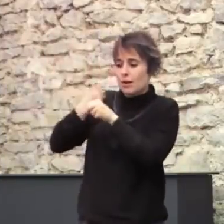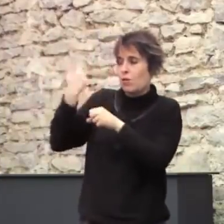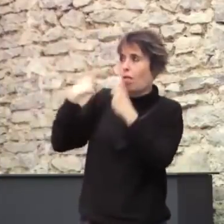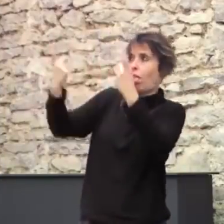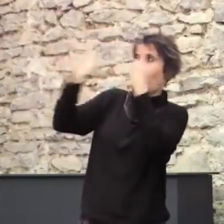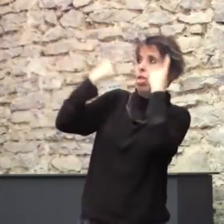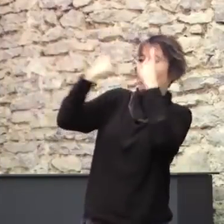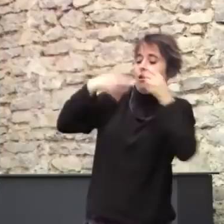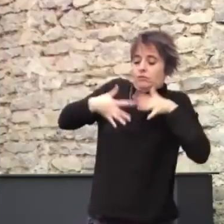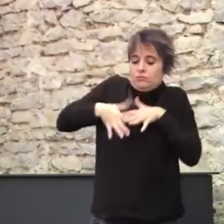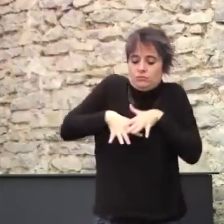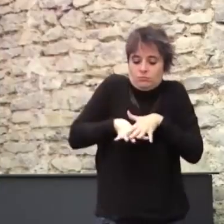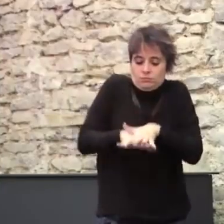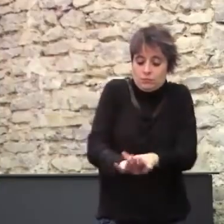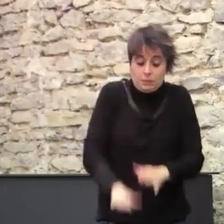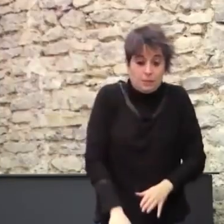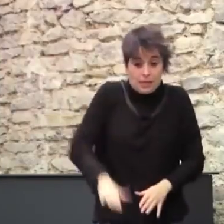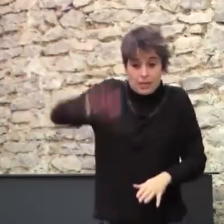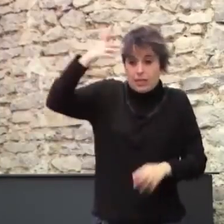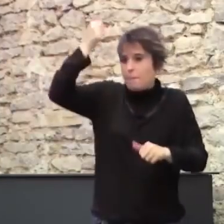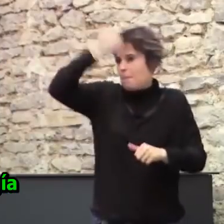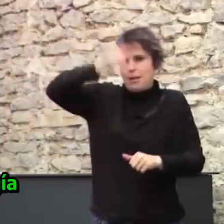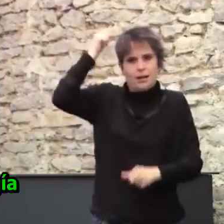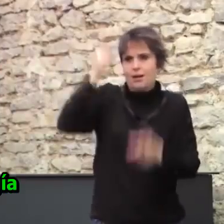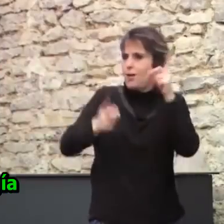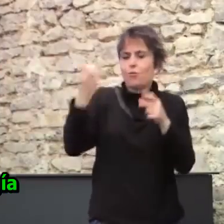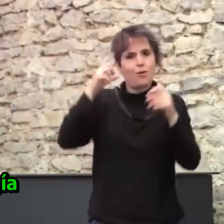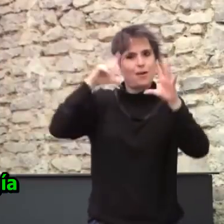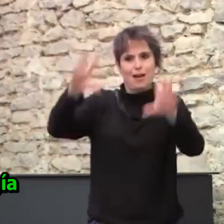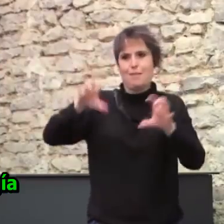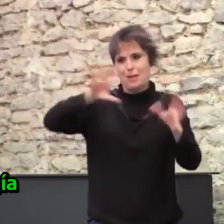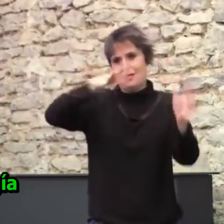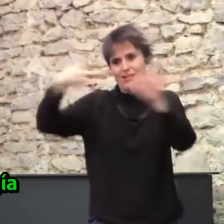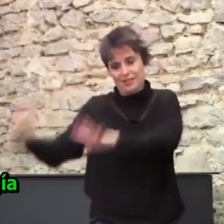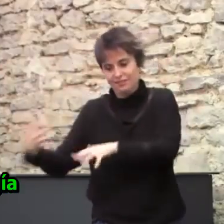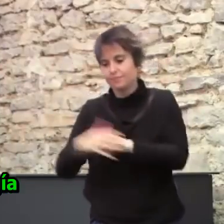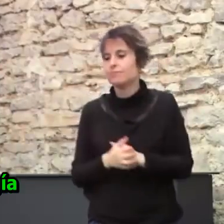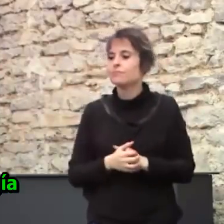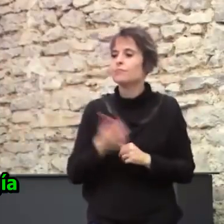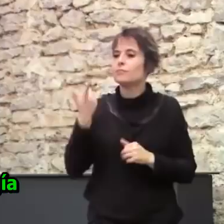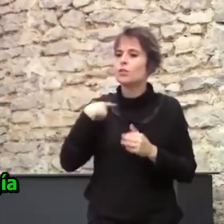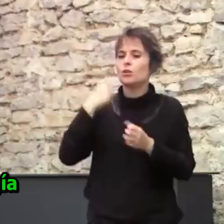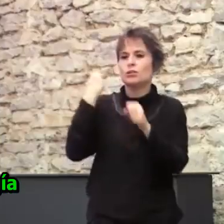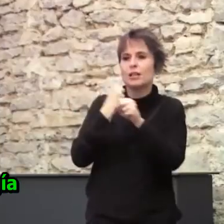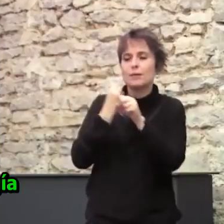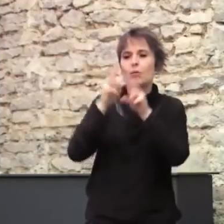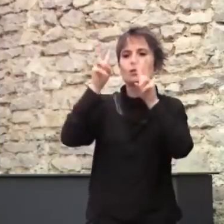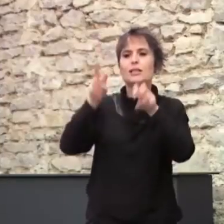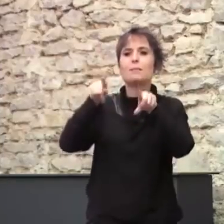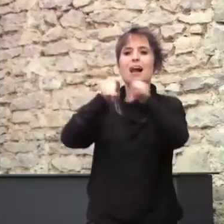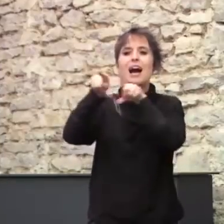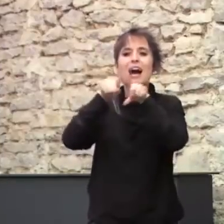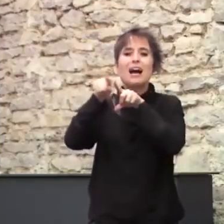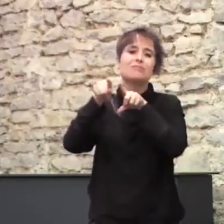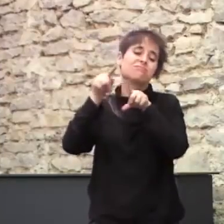aprendido y que nos han inoculado en vena desde muy pequeñitas. Yo trabajo mucho con la metodología de la autocrítica amorosa,